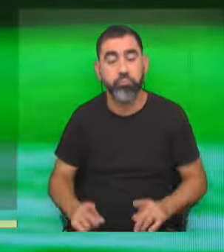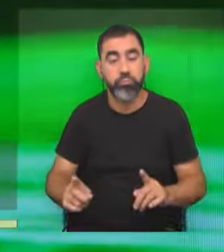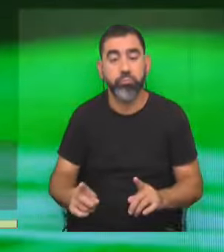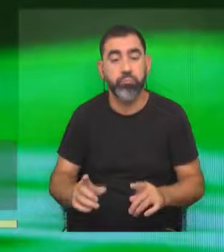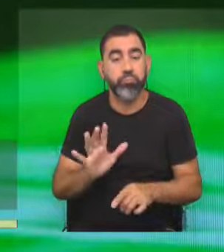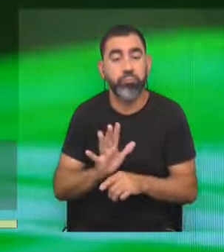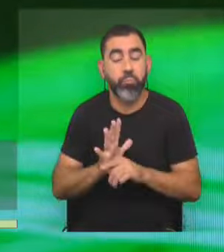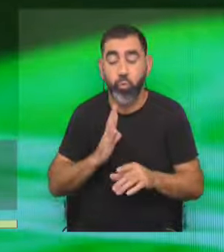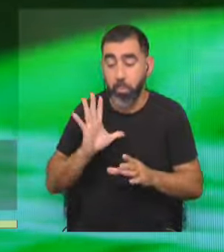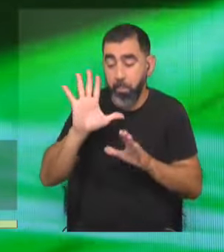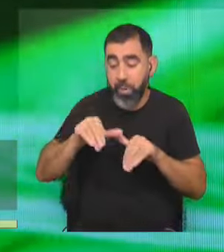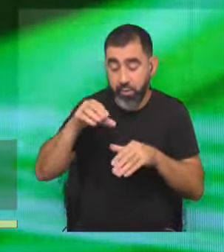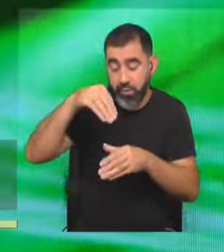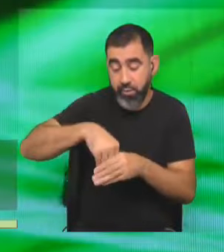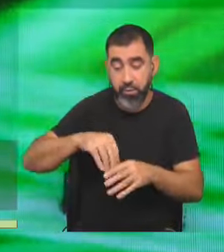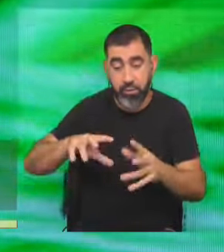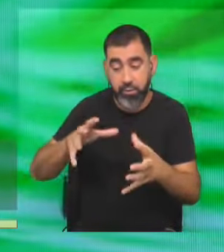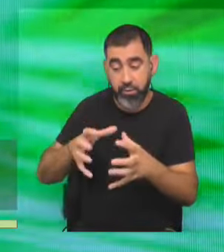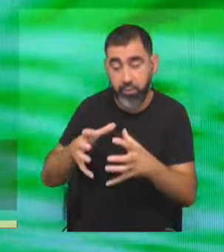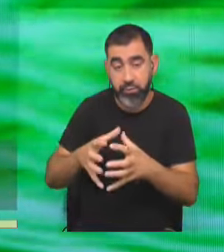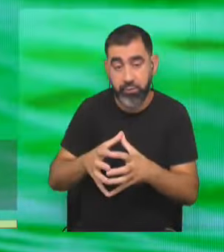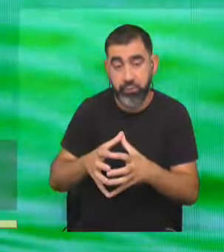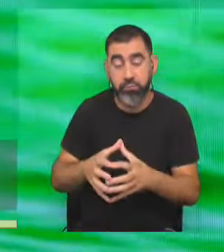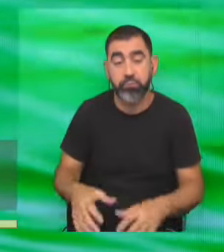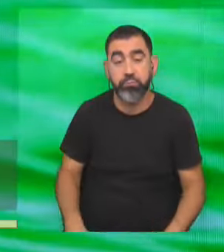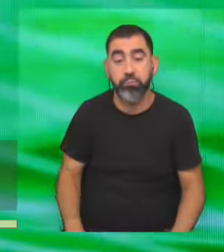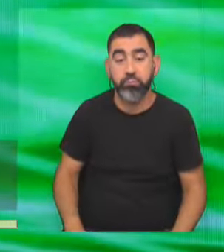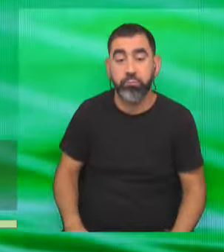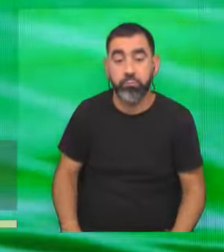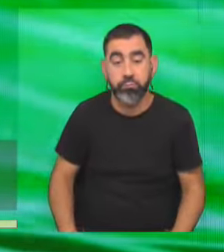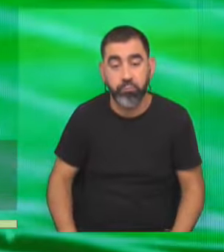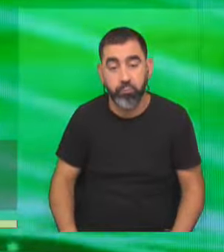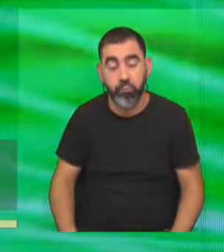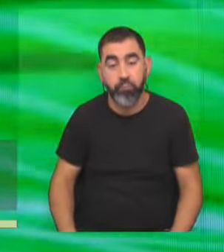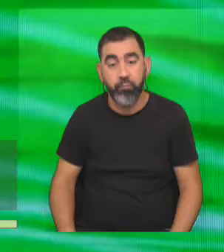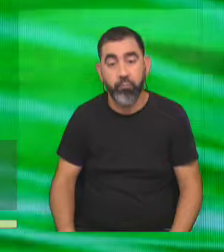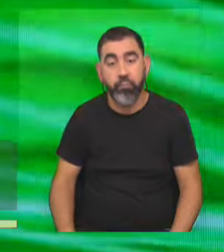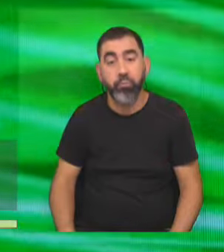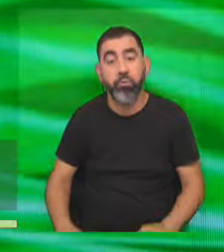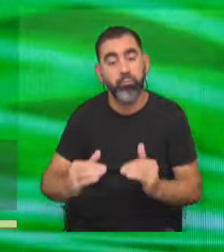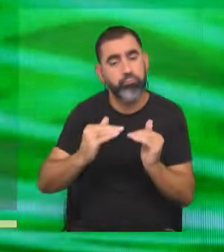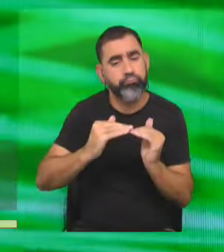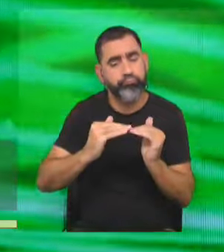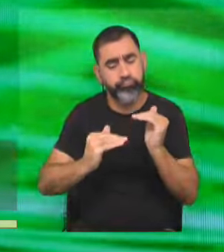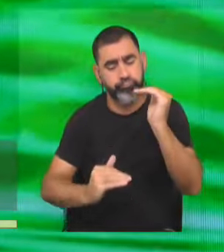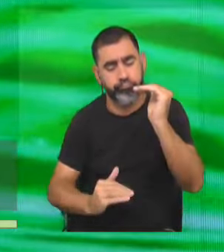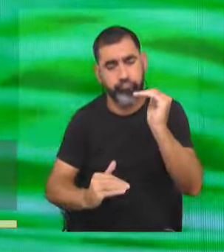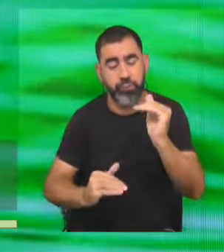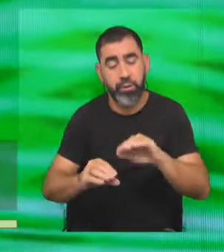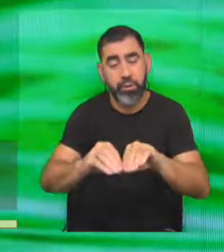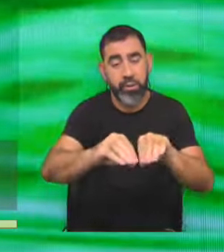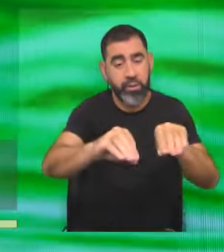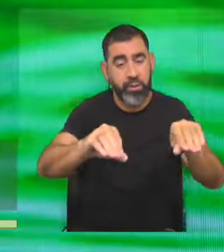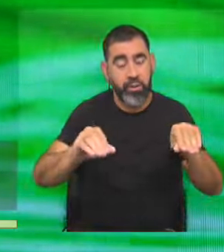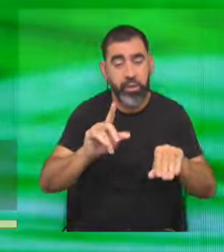sentido de pertenencia Entonces cuando hablamos de crimen organizado lo que tenemos que ver es las profundas desigualdades que existen a nivel territorial